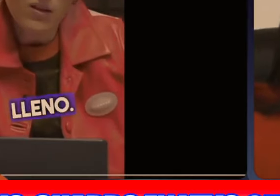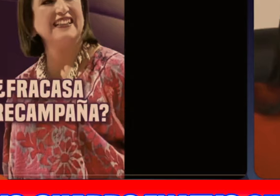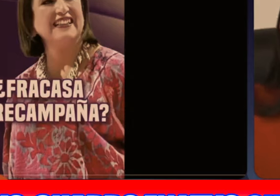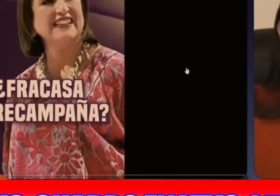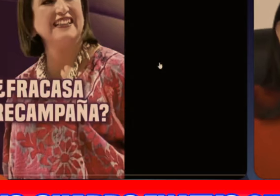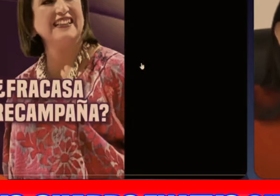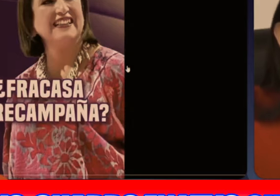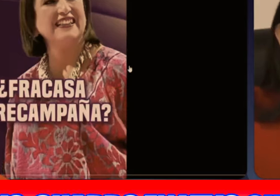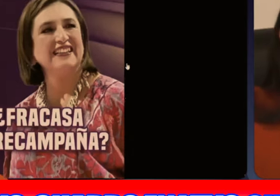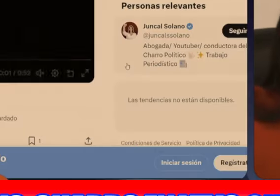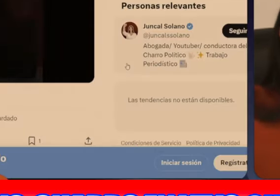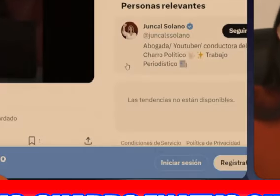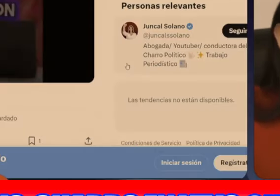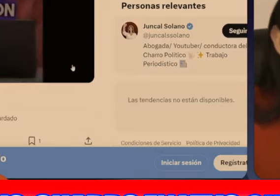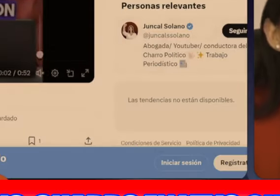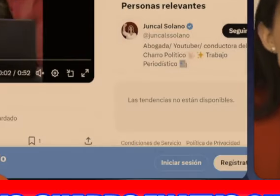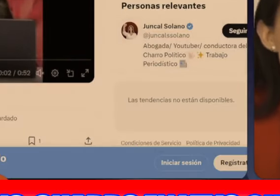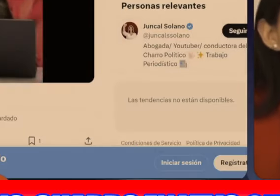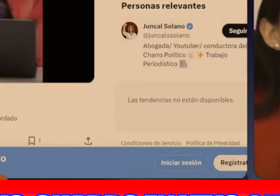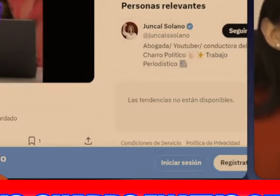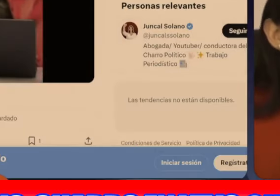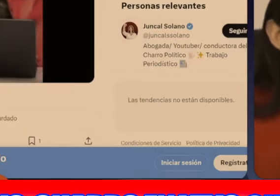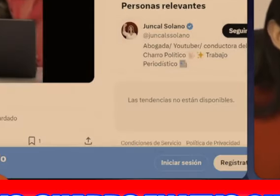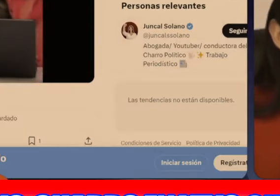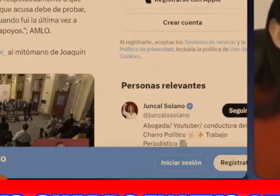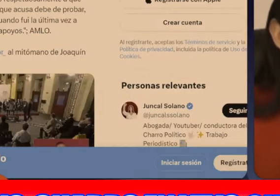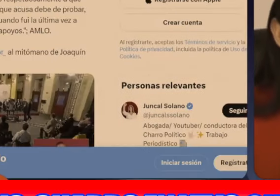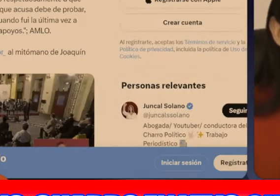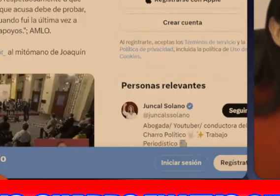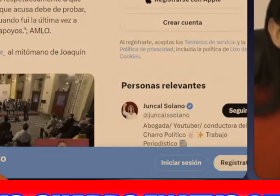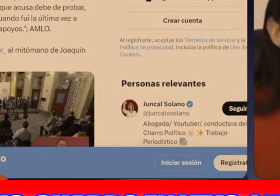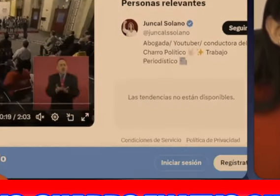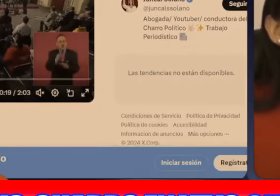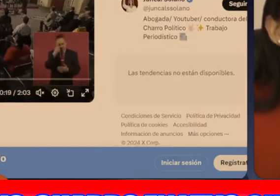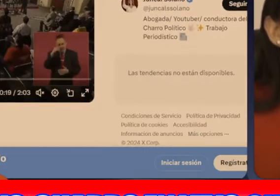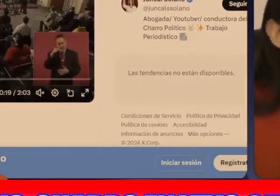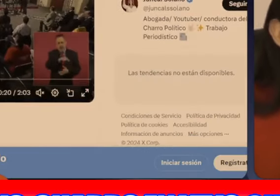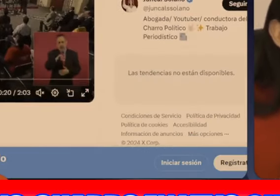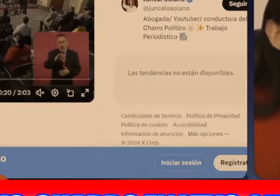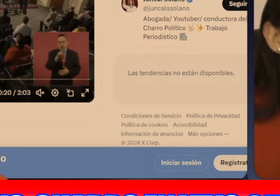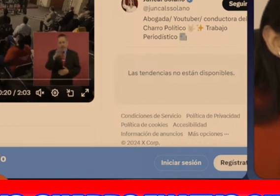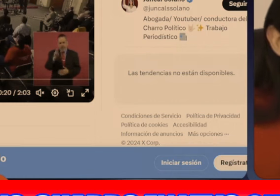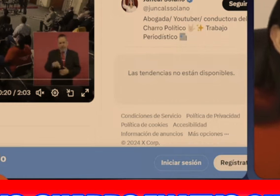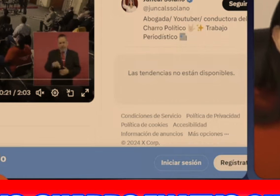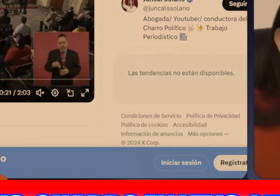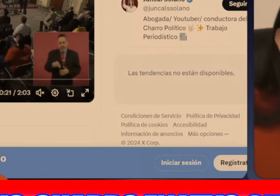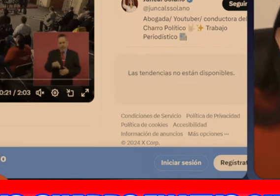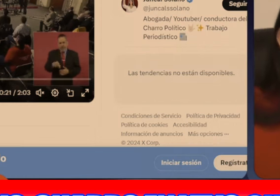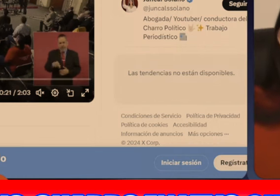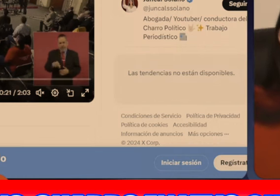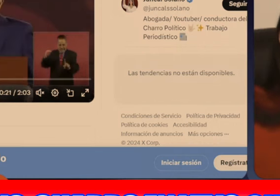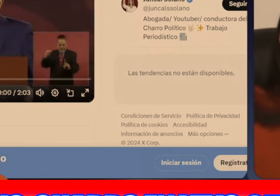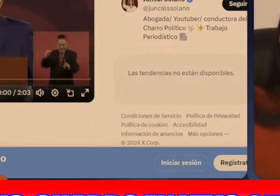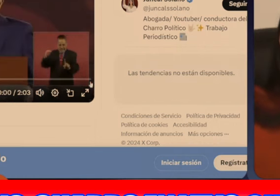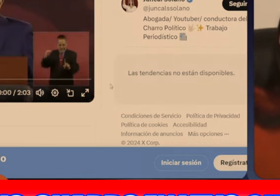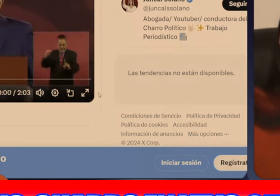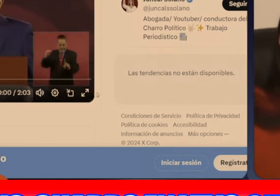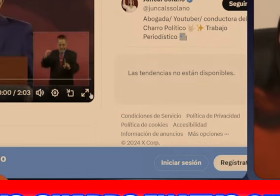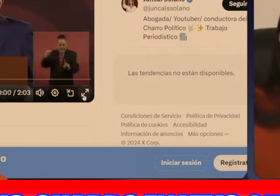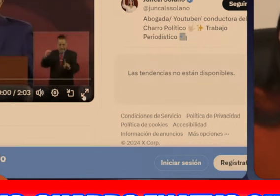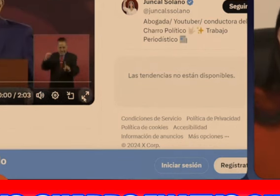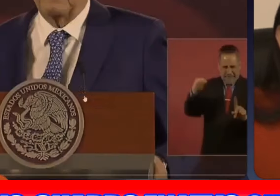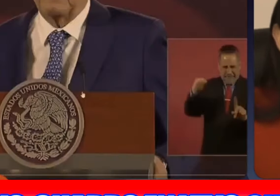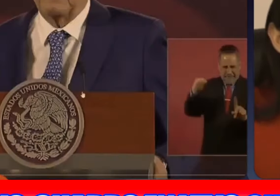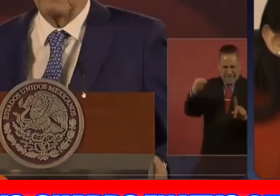mi querida familia? Se los expreso abiertamente porque ustedes saben que aquí no hay secretos. Pues bueno, hoy López